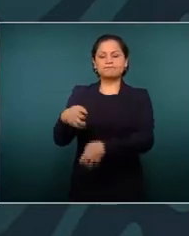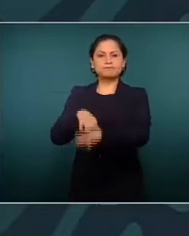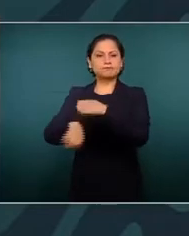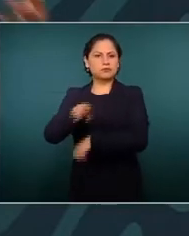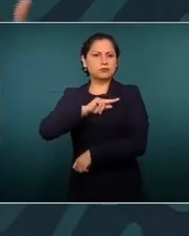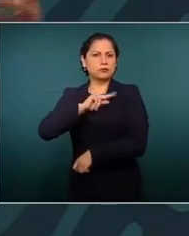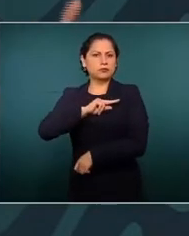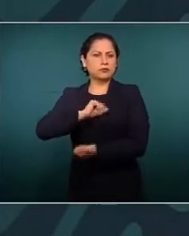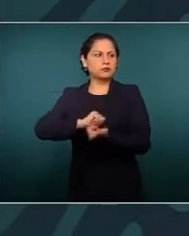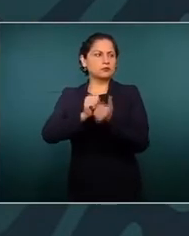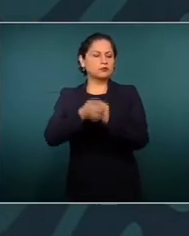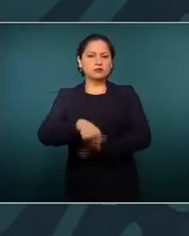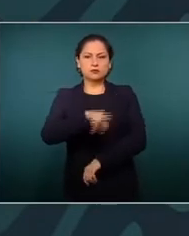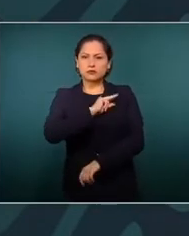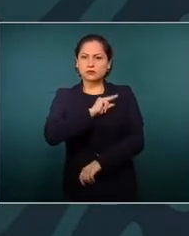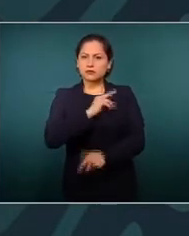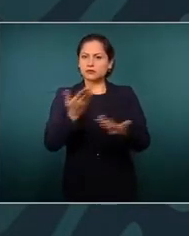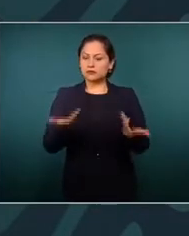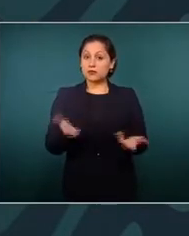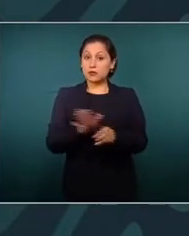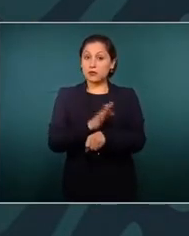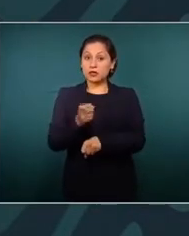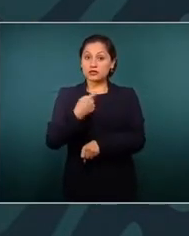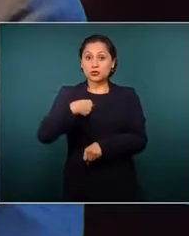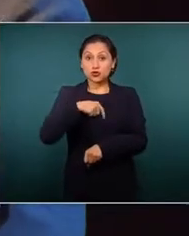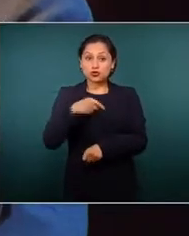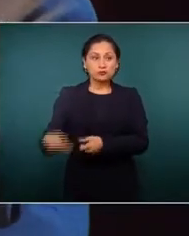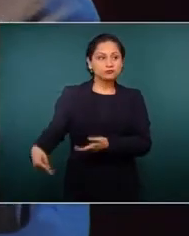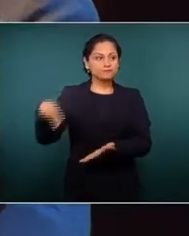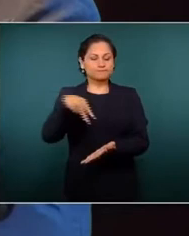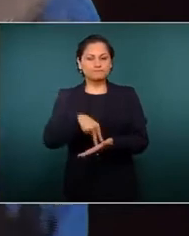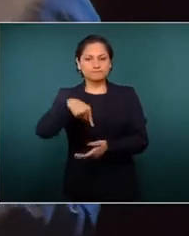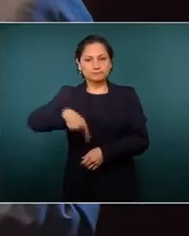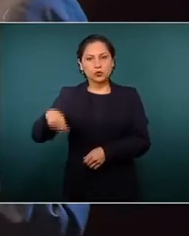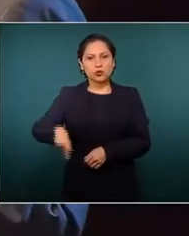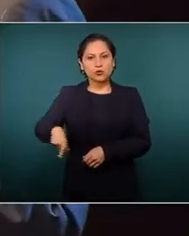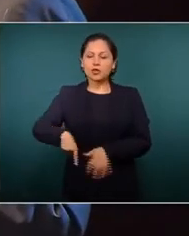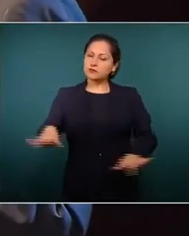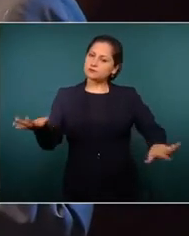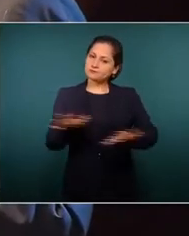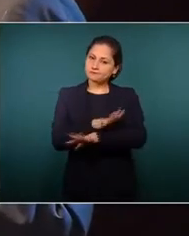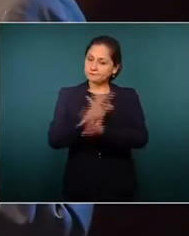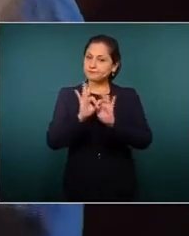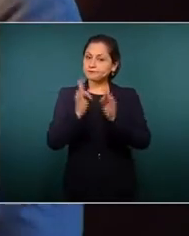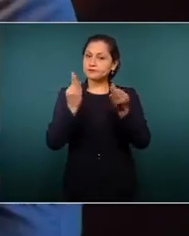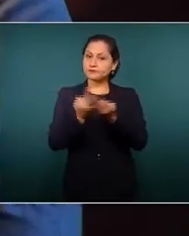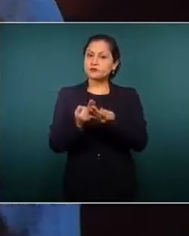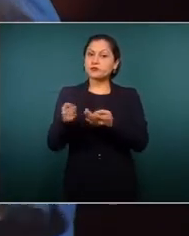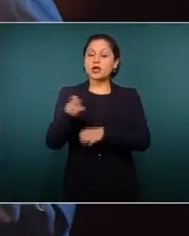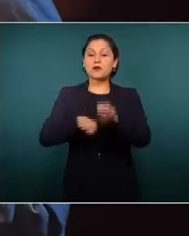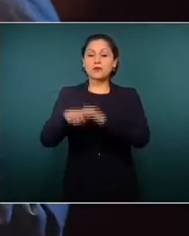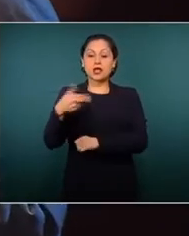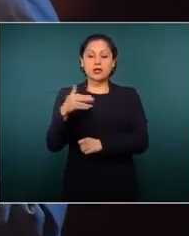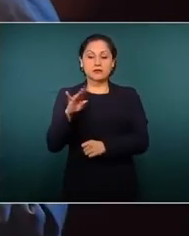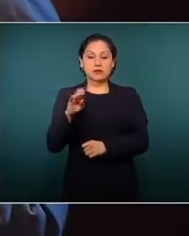Entonces, tenemos que cambiar ya esas condiciones, y en este caso de Iberdrola es una